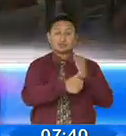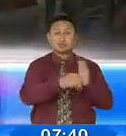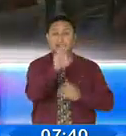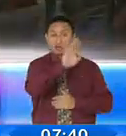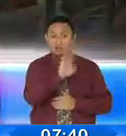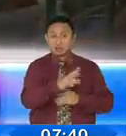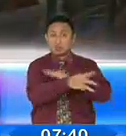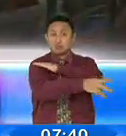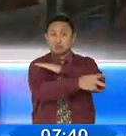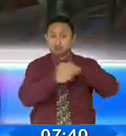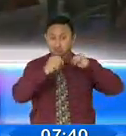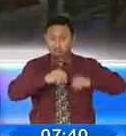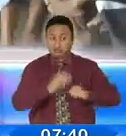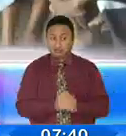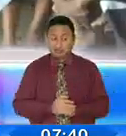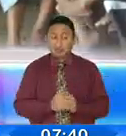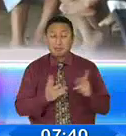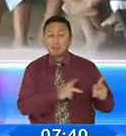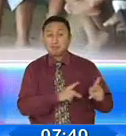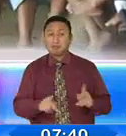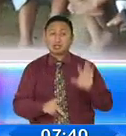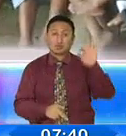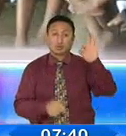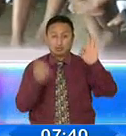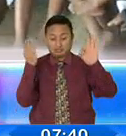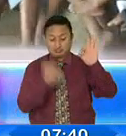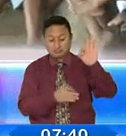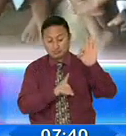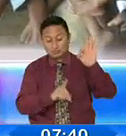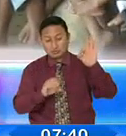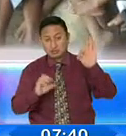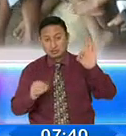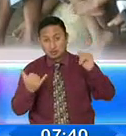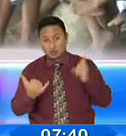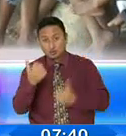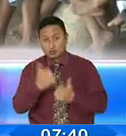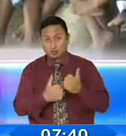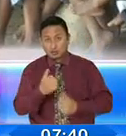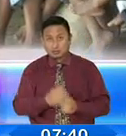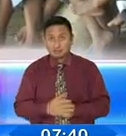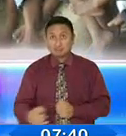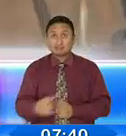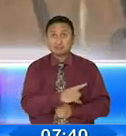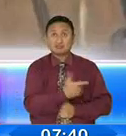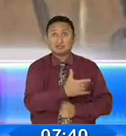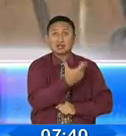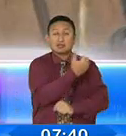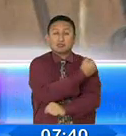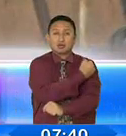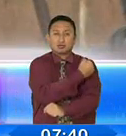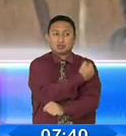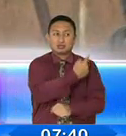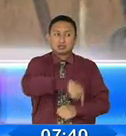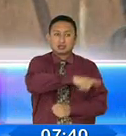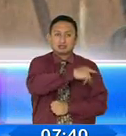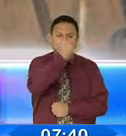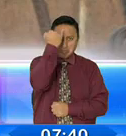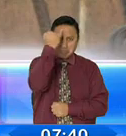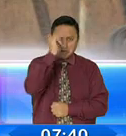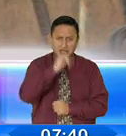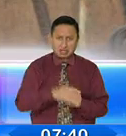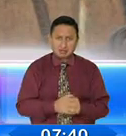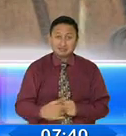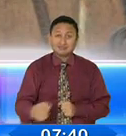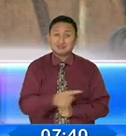plan 900 del gobierno. Para ello se encuentran con un problema, y es el que sobre la vacunación se han creado mitos entre quienes viven en